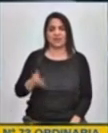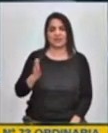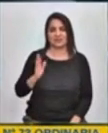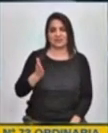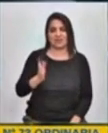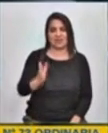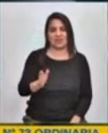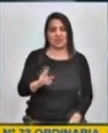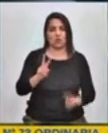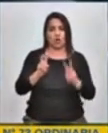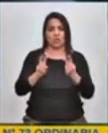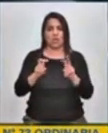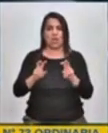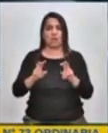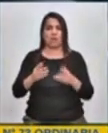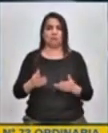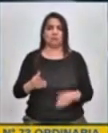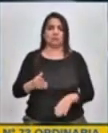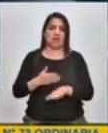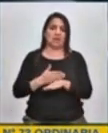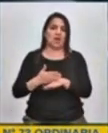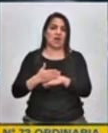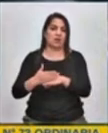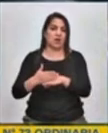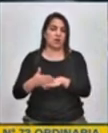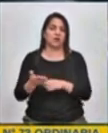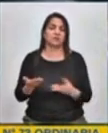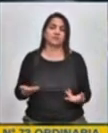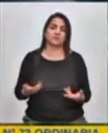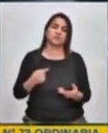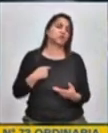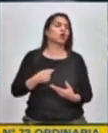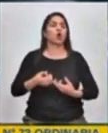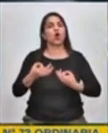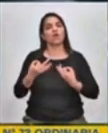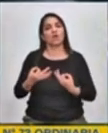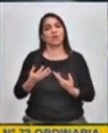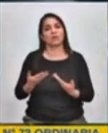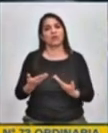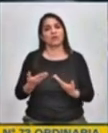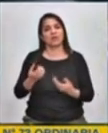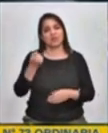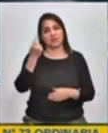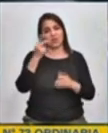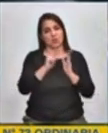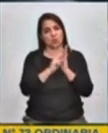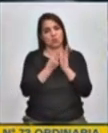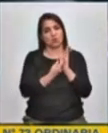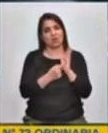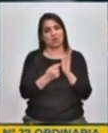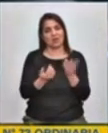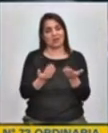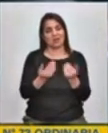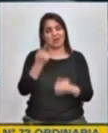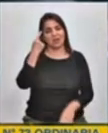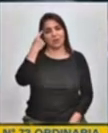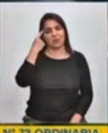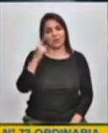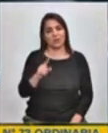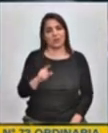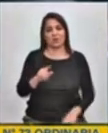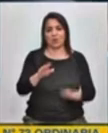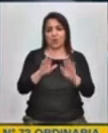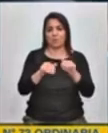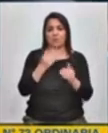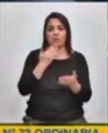tema peloteándolo. Entonces, yo obviamente entiendo que esta modificación es necesaria, pero tal como